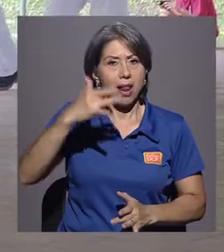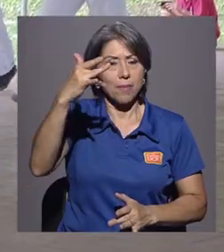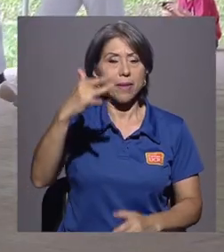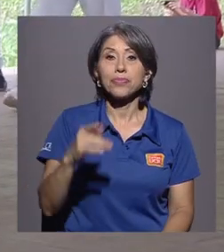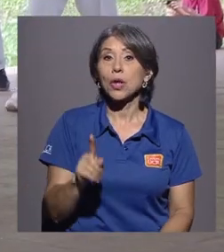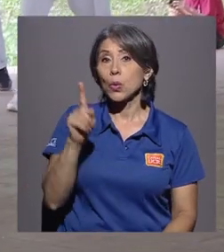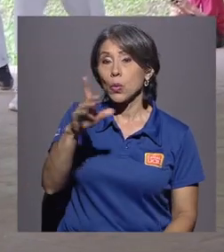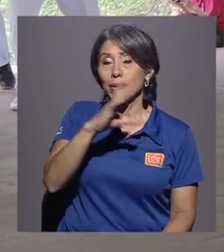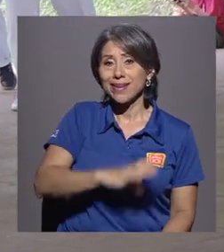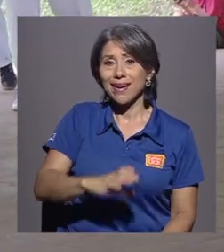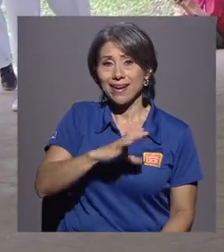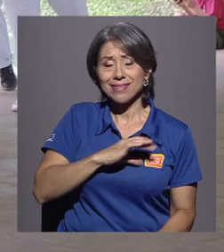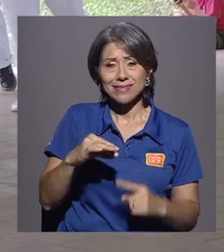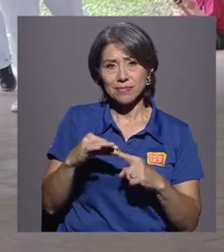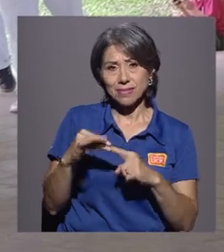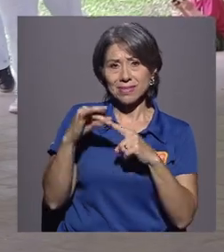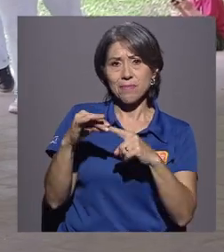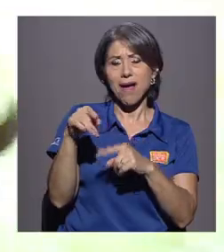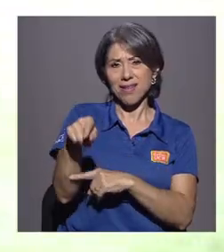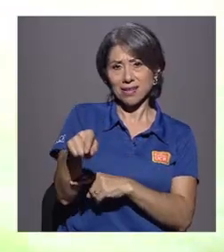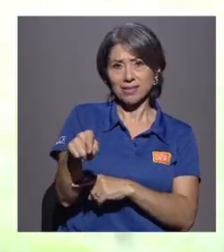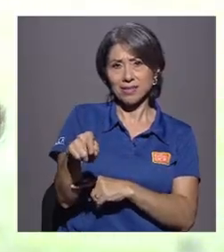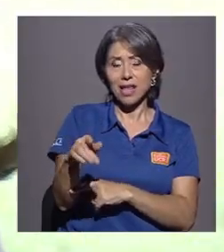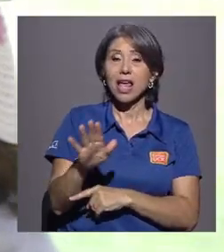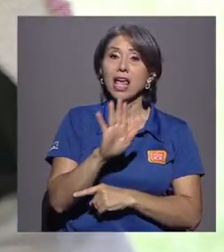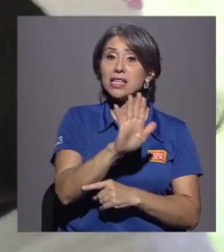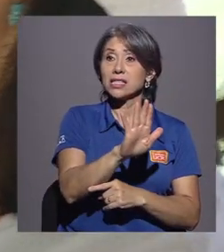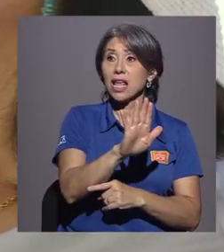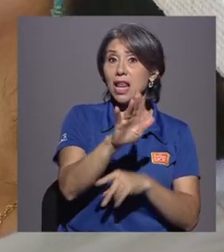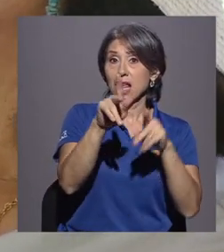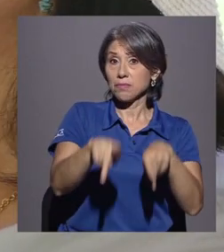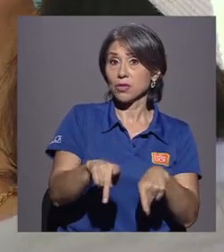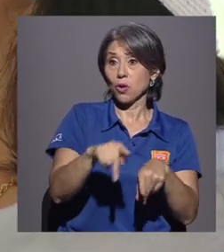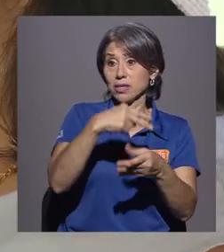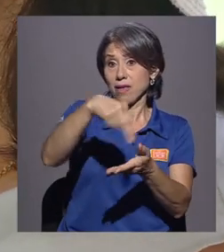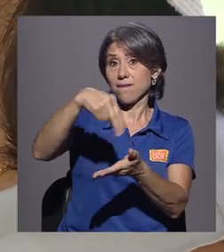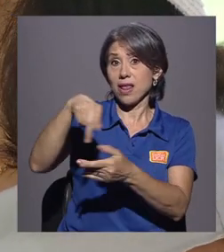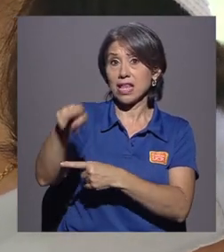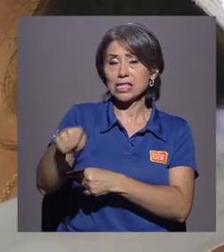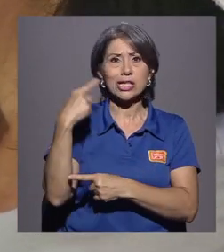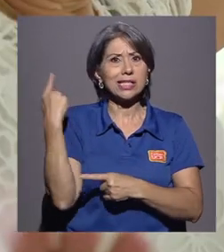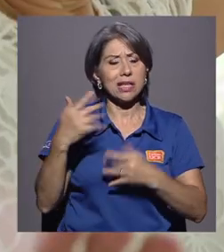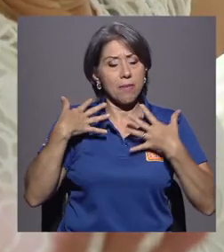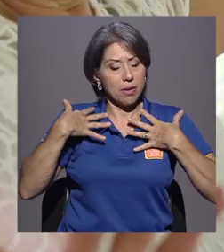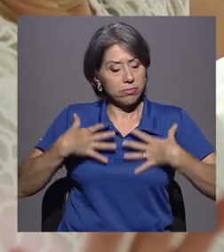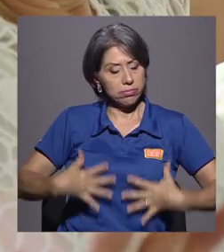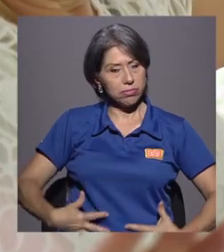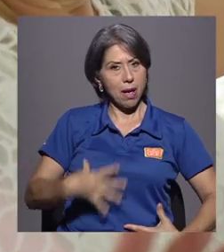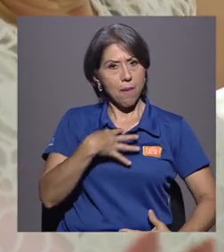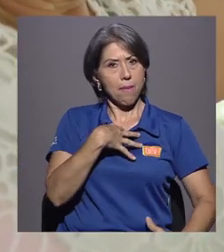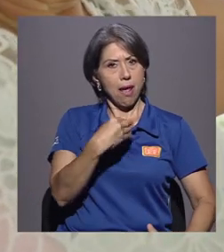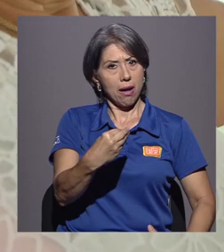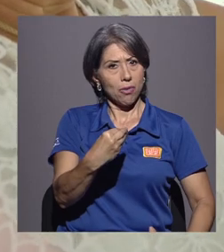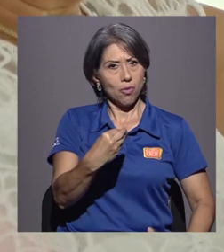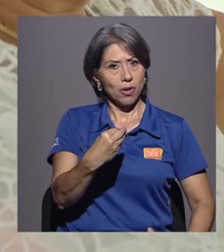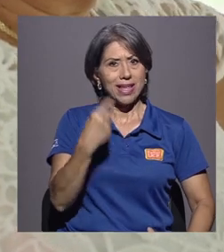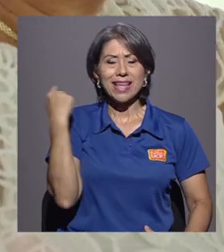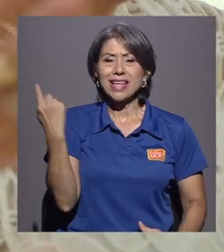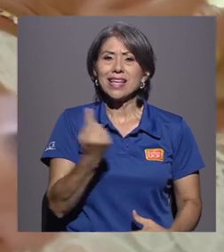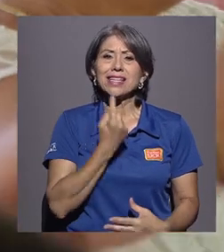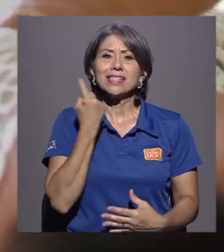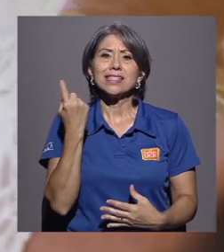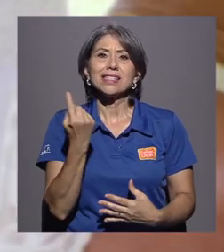una de las características principales es que sus practicantes siempre están vestidos de blanco y siempre se